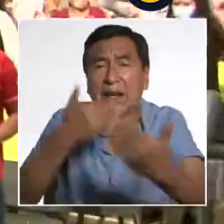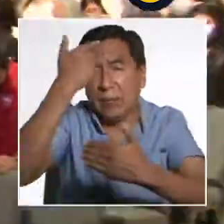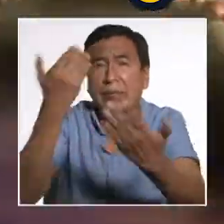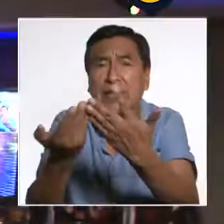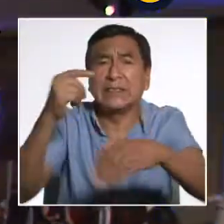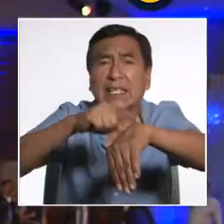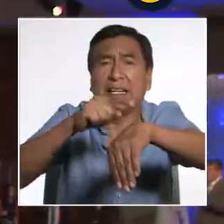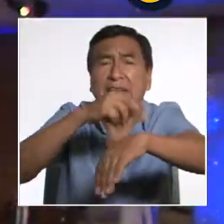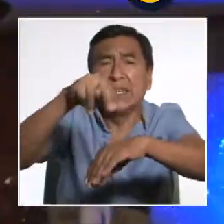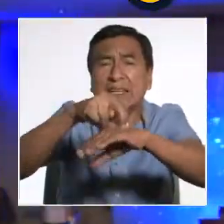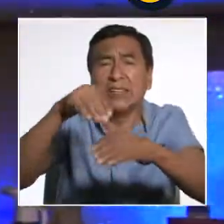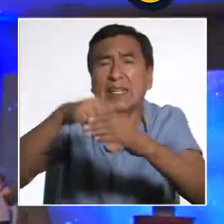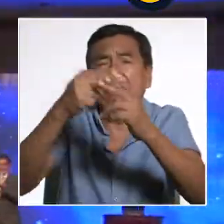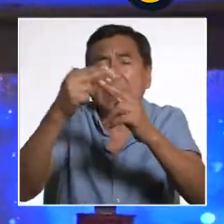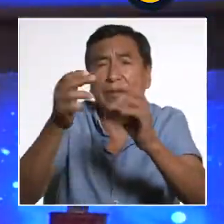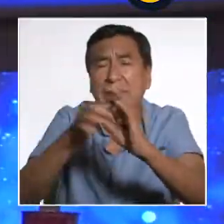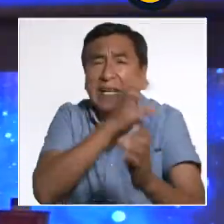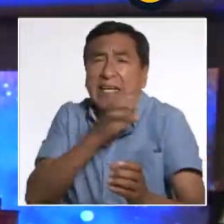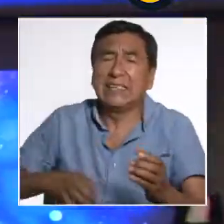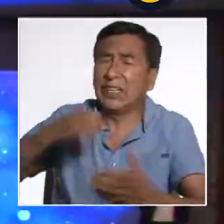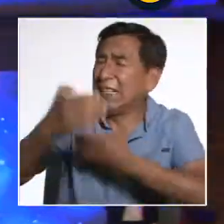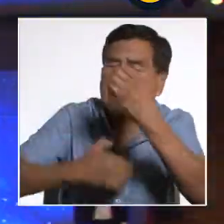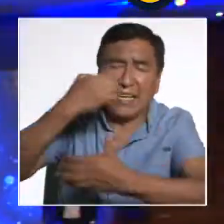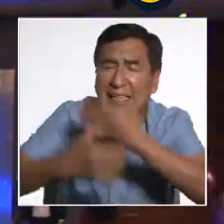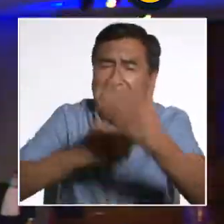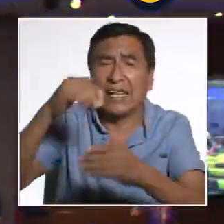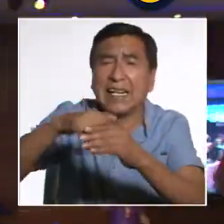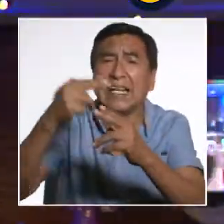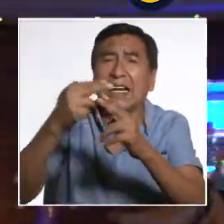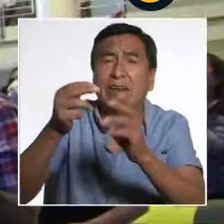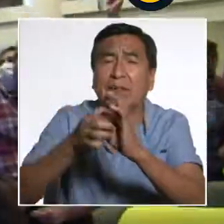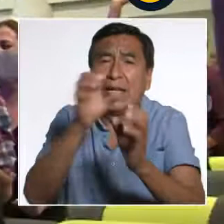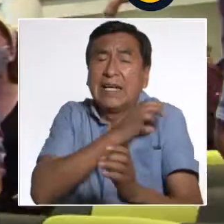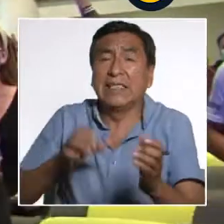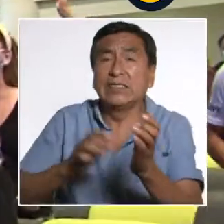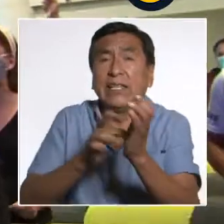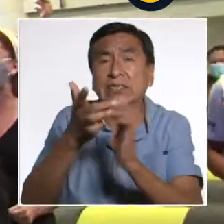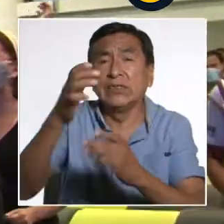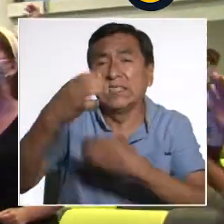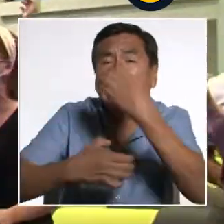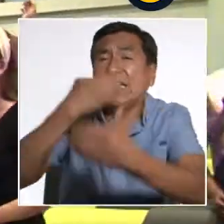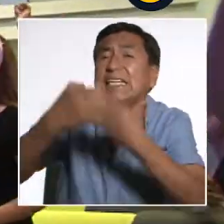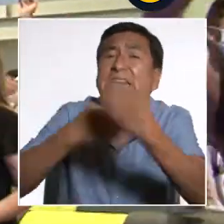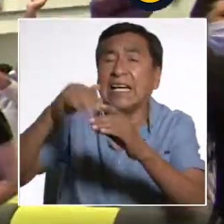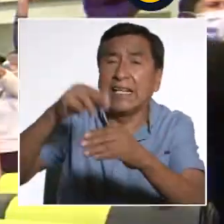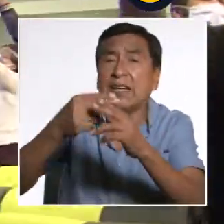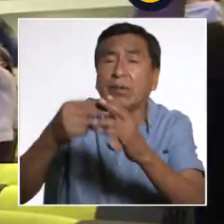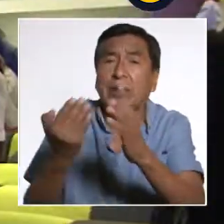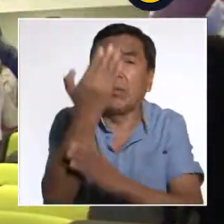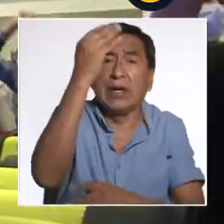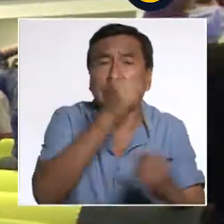el nombre de Cristo Jesús. Grita en el nombre de Cristo Jesús, grita en el nombre de Cristo Jesús, por el poder